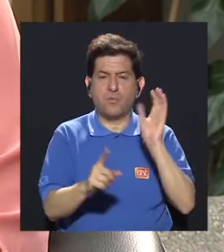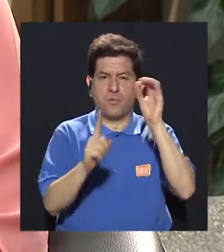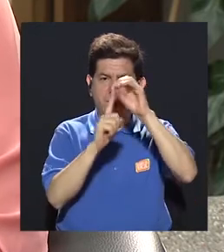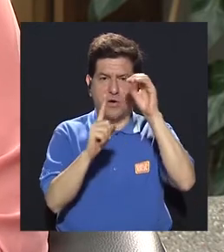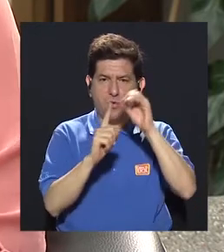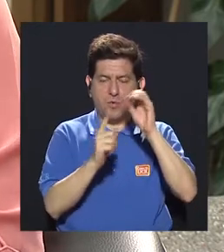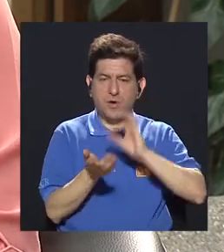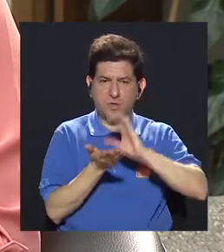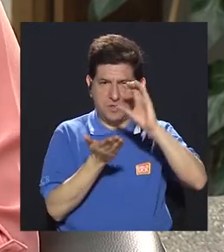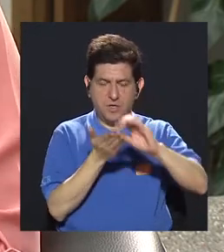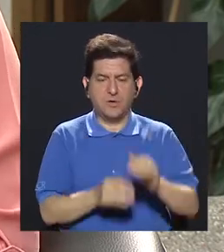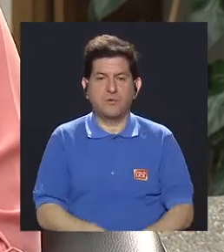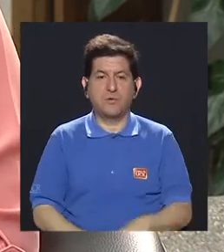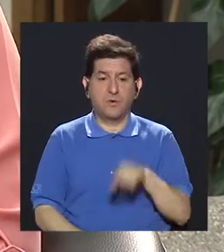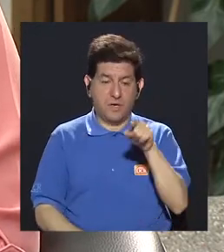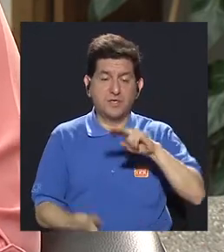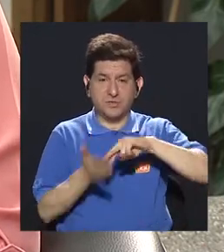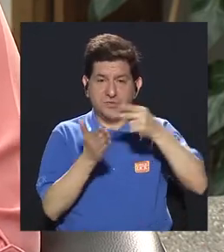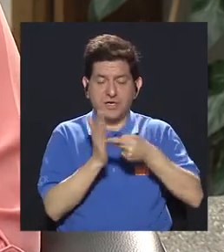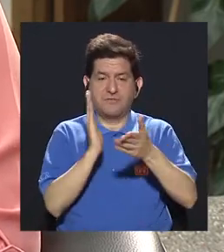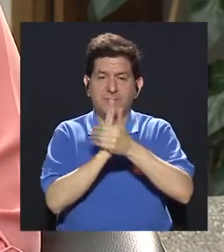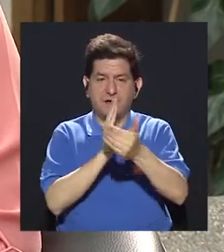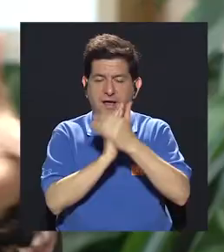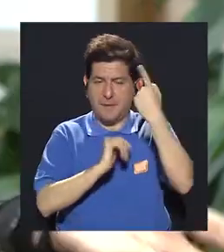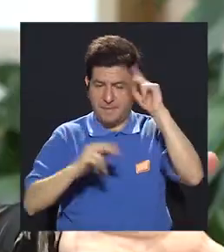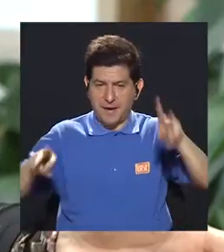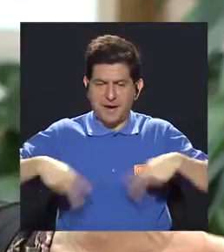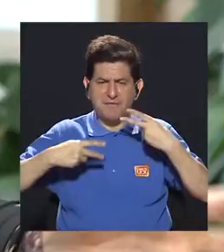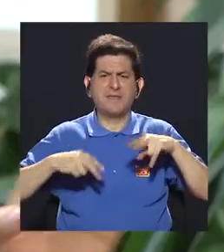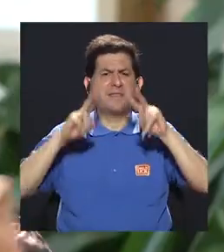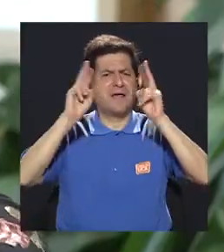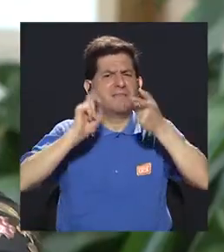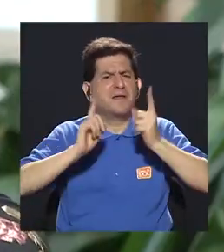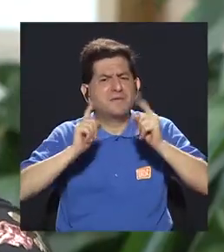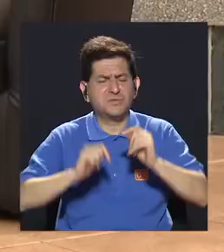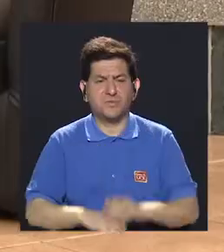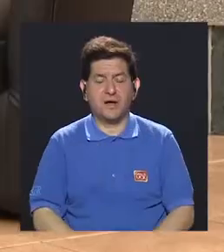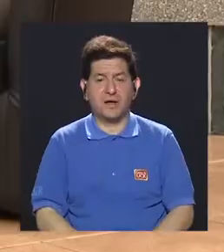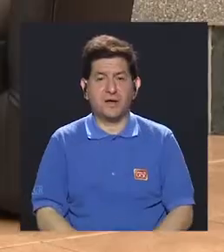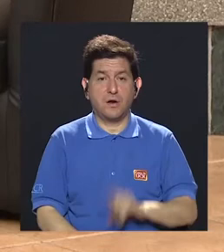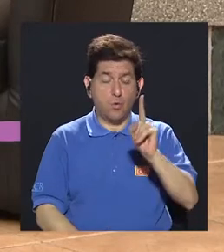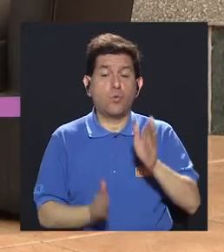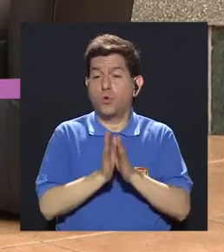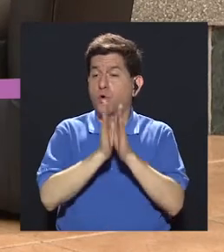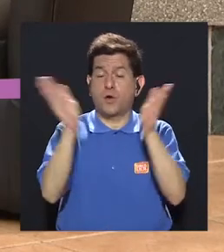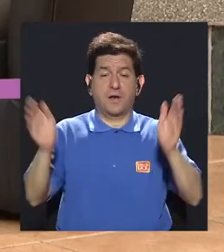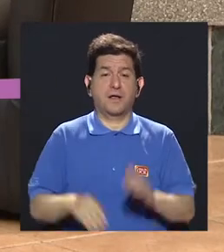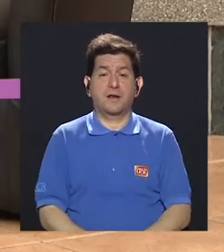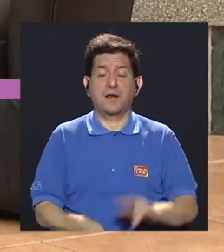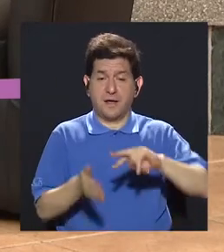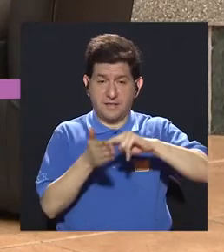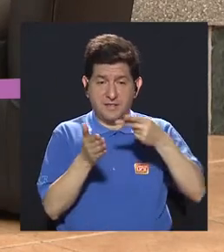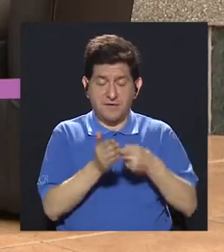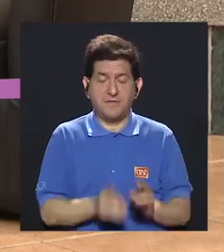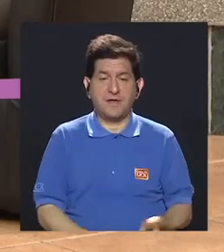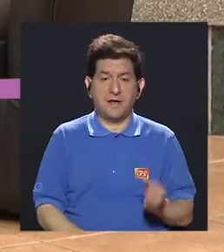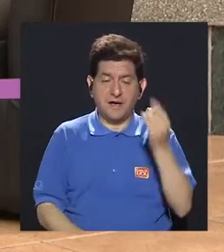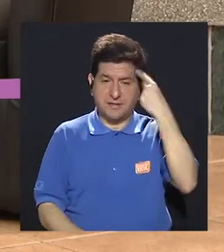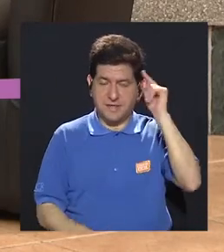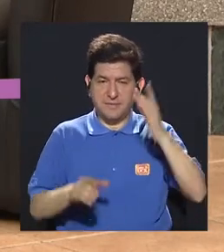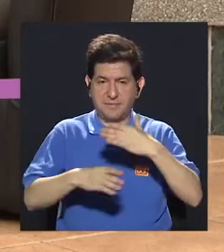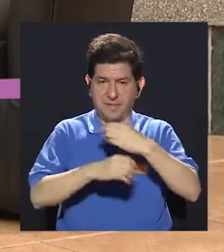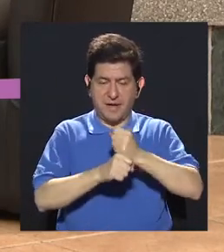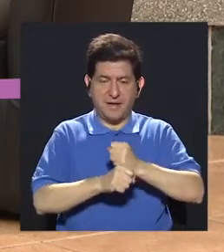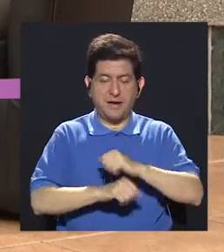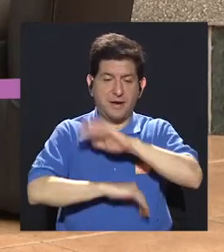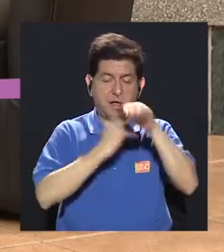los objetivos del curso, que son de destrezas para la vida. Sí, ¿verdad? Eso te iba a preguntar, ¿qué temas son los cursos? Ajá. Bueno, tenemos uno general que se llama Crecer para Ser, que